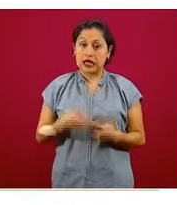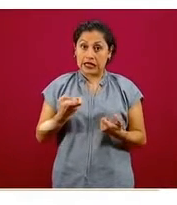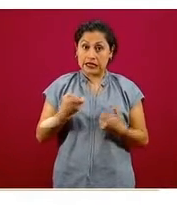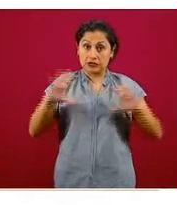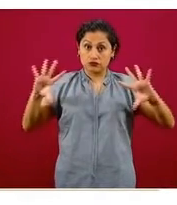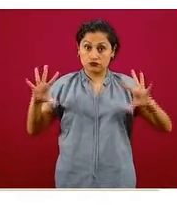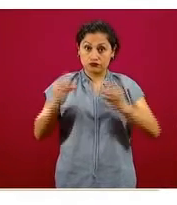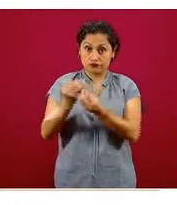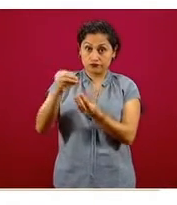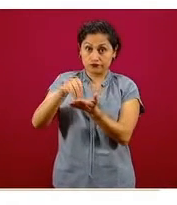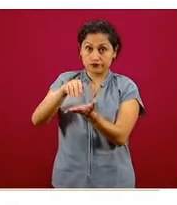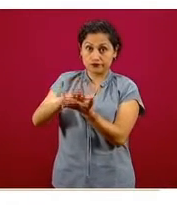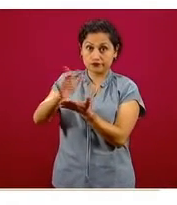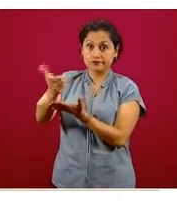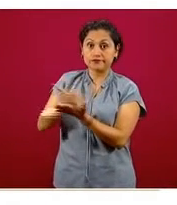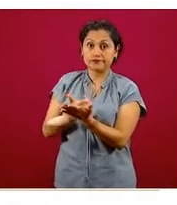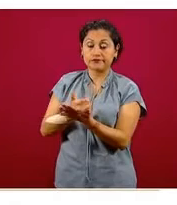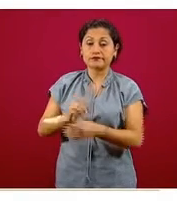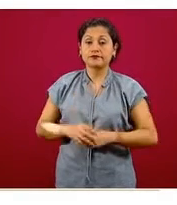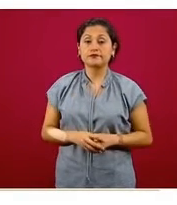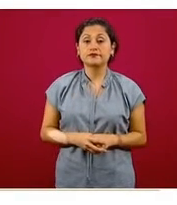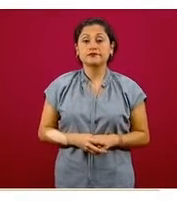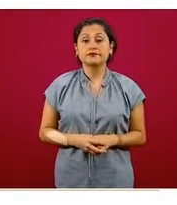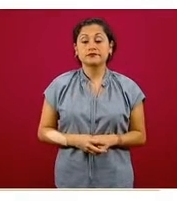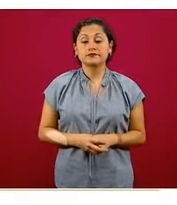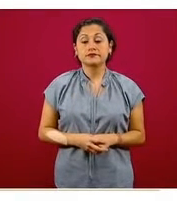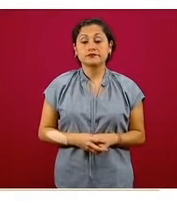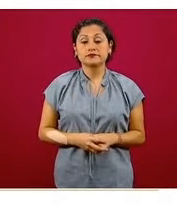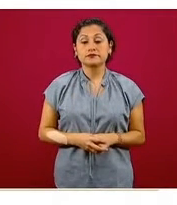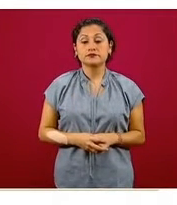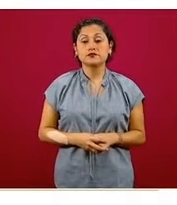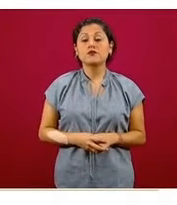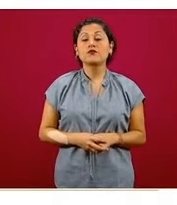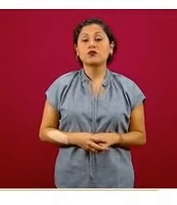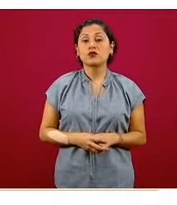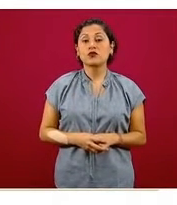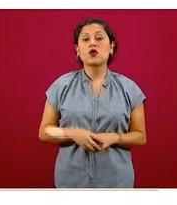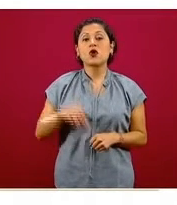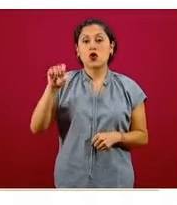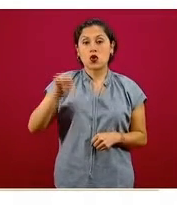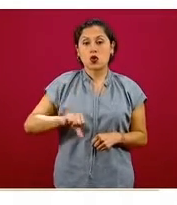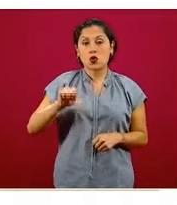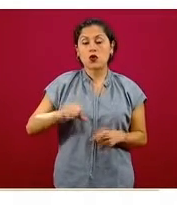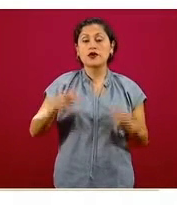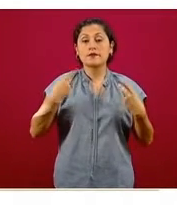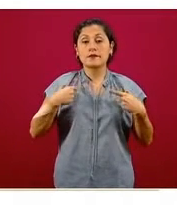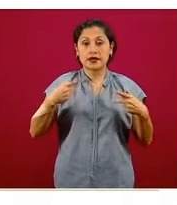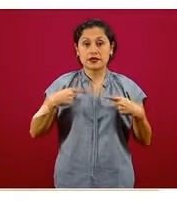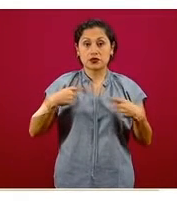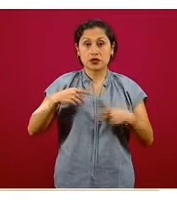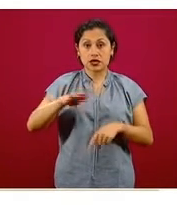casos confirmados de la enfermedad. El día de hoy también se actualiza el número de funciones,